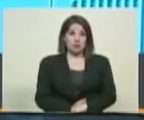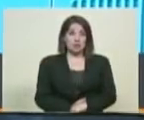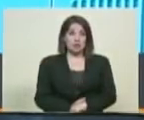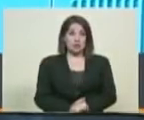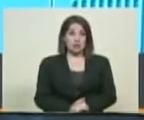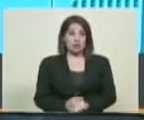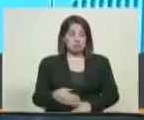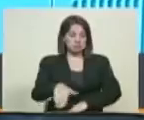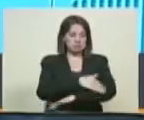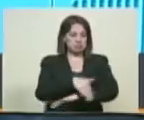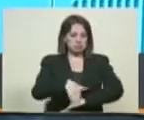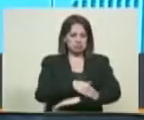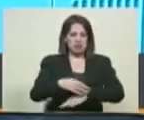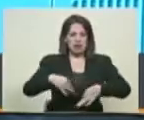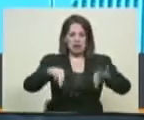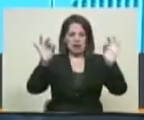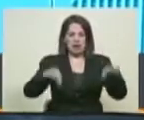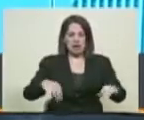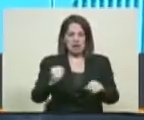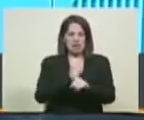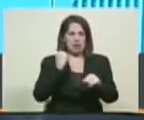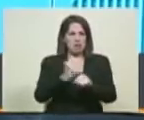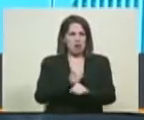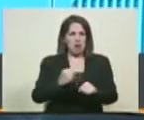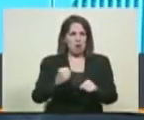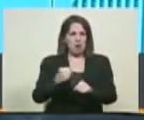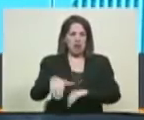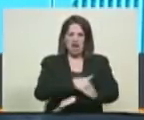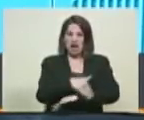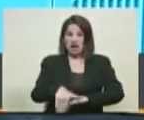informal, el subempleo, supera el 60%.